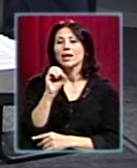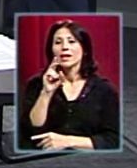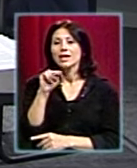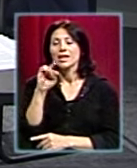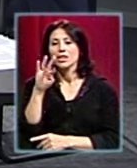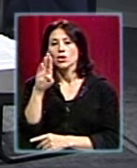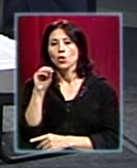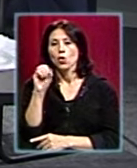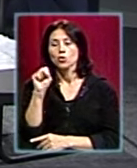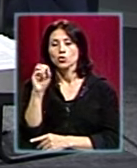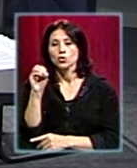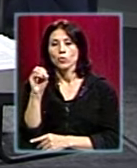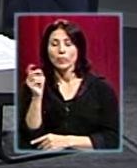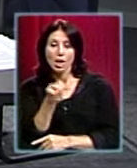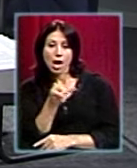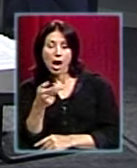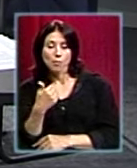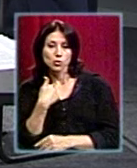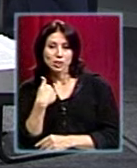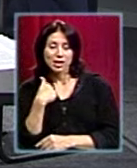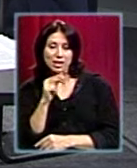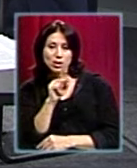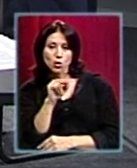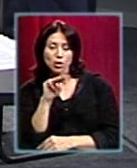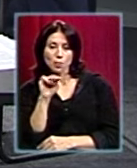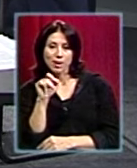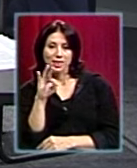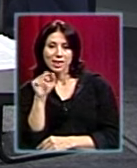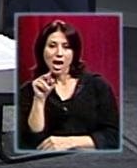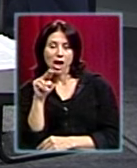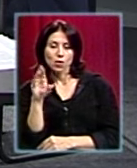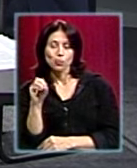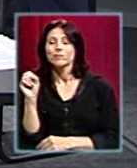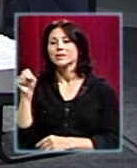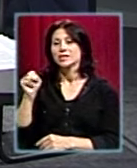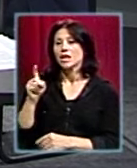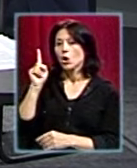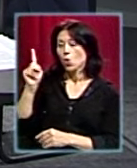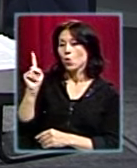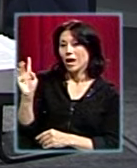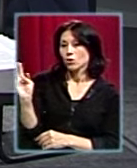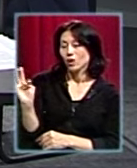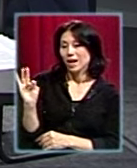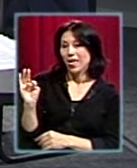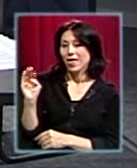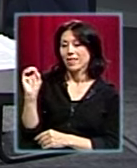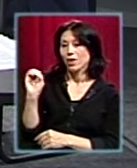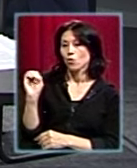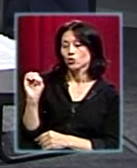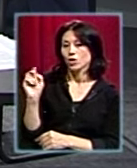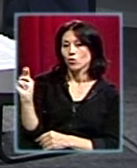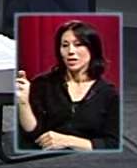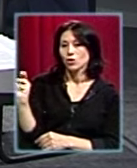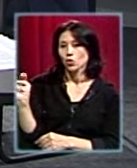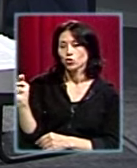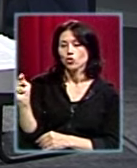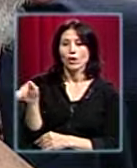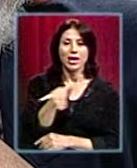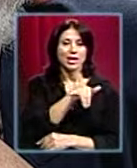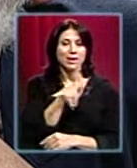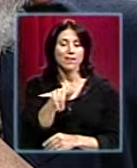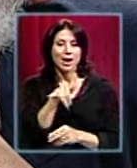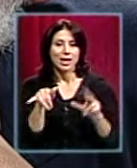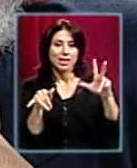Ambos tienen nitrógeno, metano y... Exactamente, una tonelada de de óxido nitroso equivale